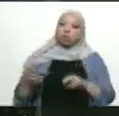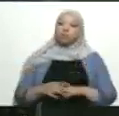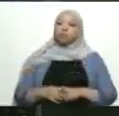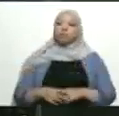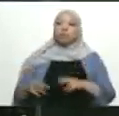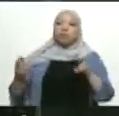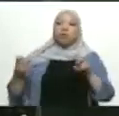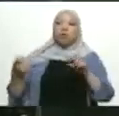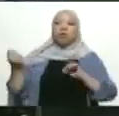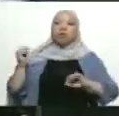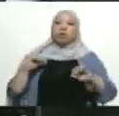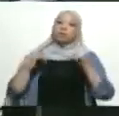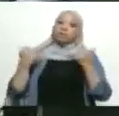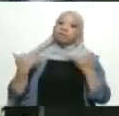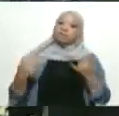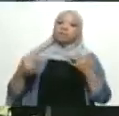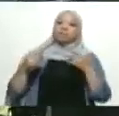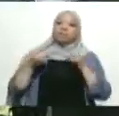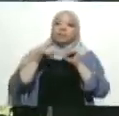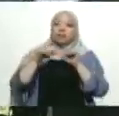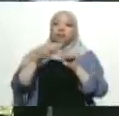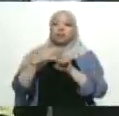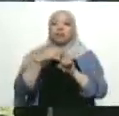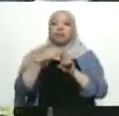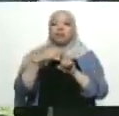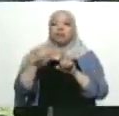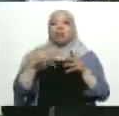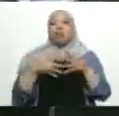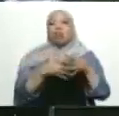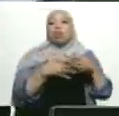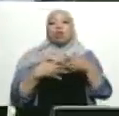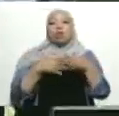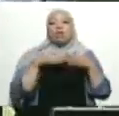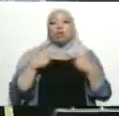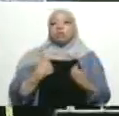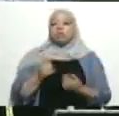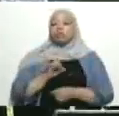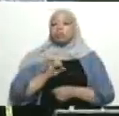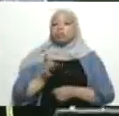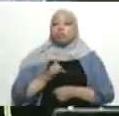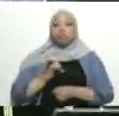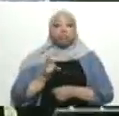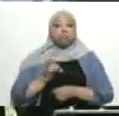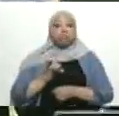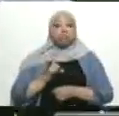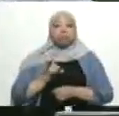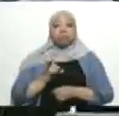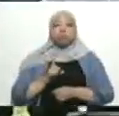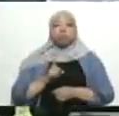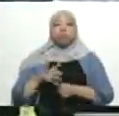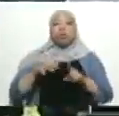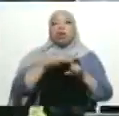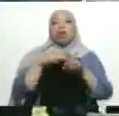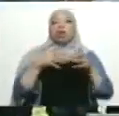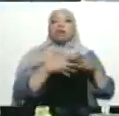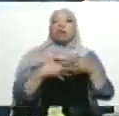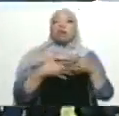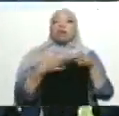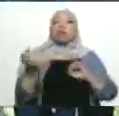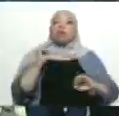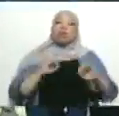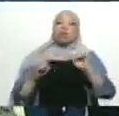nuevas amenazas. No creamos que el imperio se quedó tranquilo. No. El imperio volverá contra